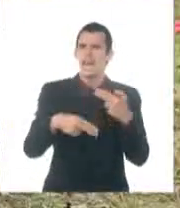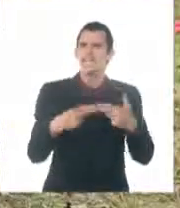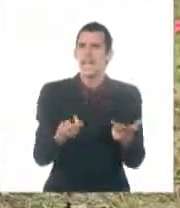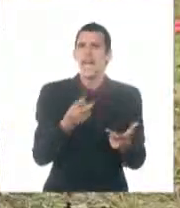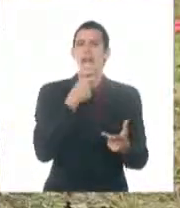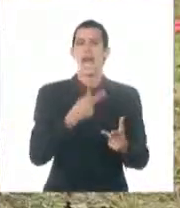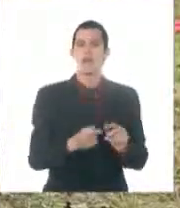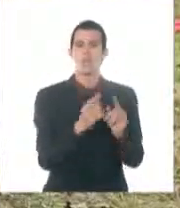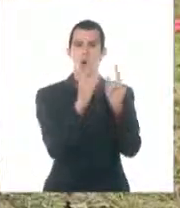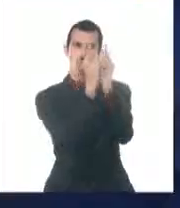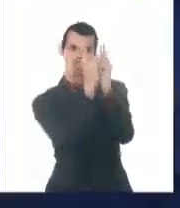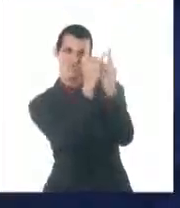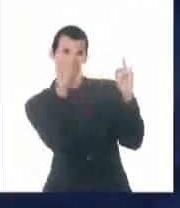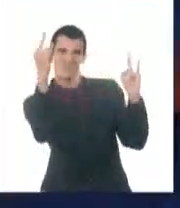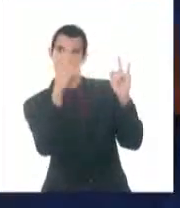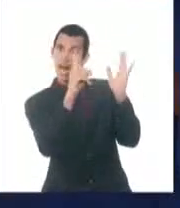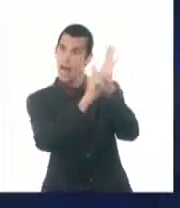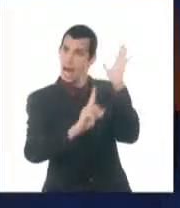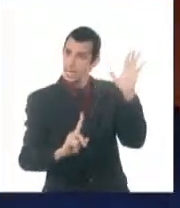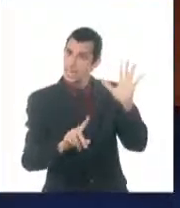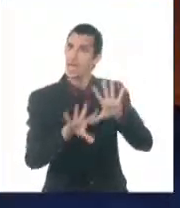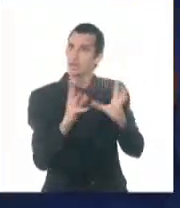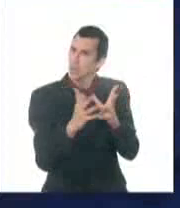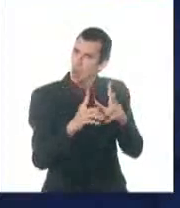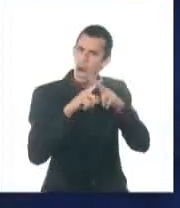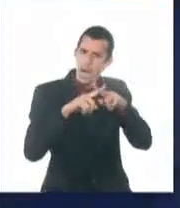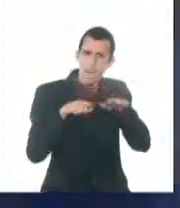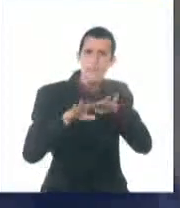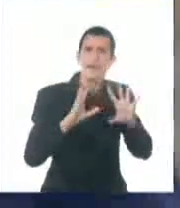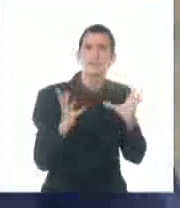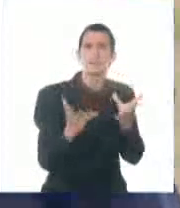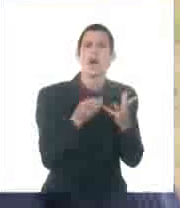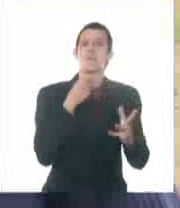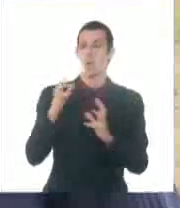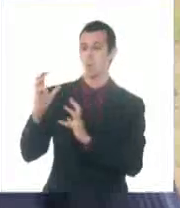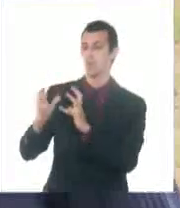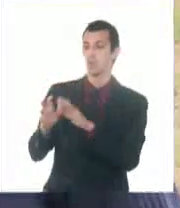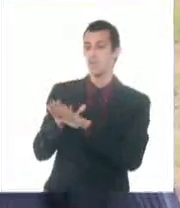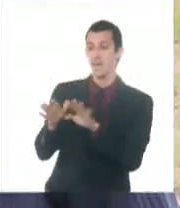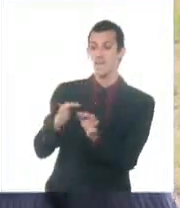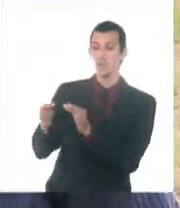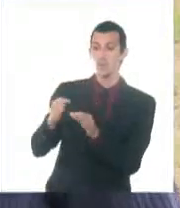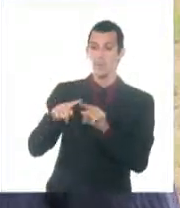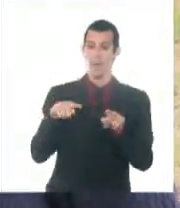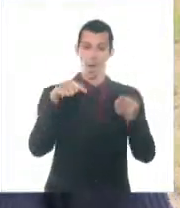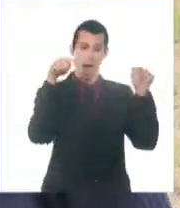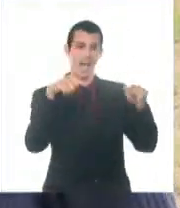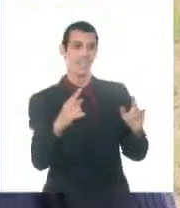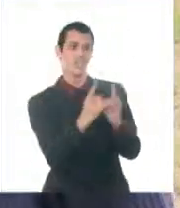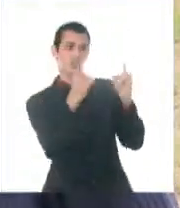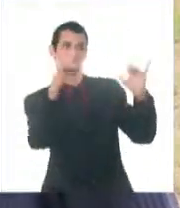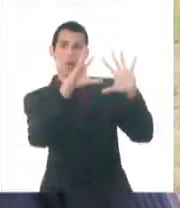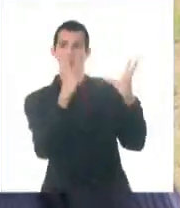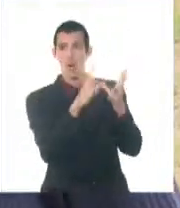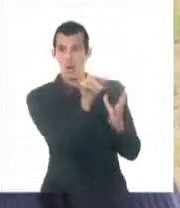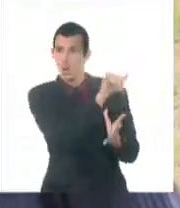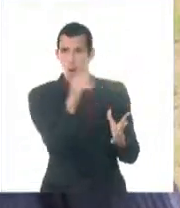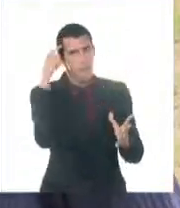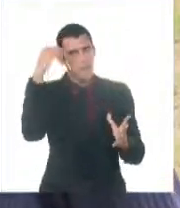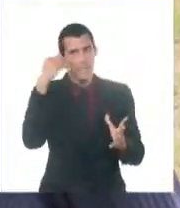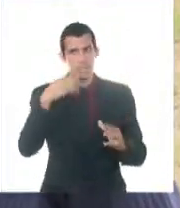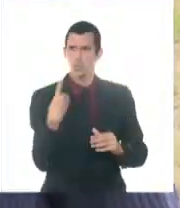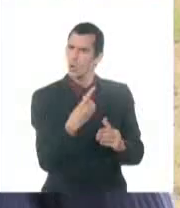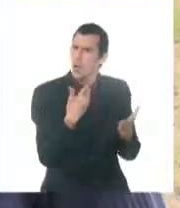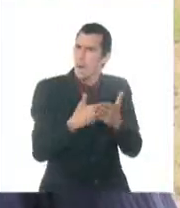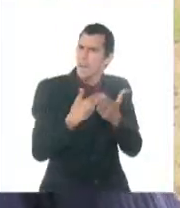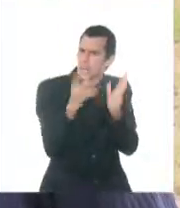dar agua a la población. Nosotros tendemos el agua como si fuera la propia energía eléctrica. Que la población no tenga agua, para nosotros igual que no tuvieran corriente. Por lo tanto, lo estamos